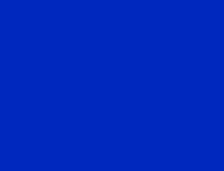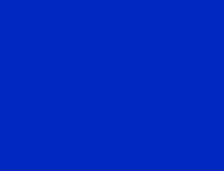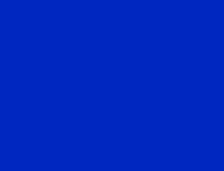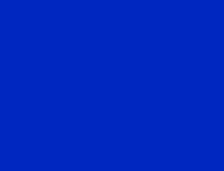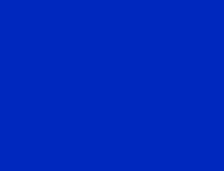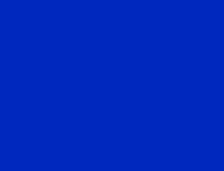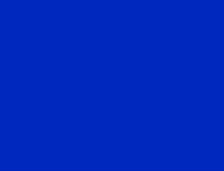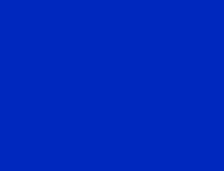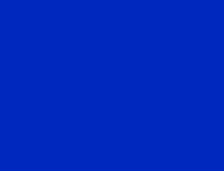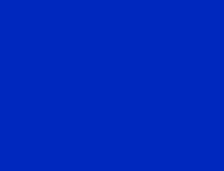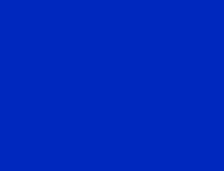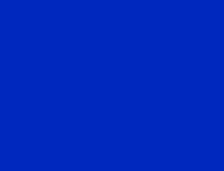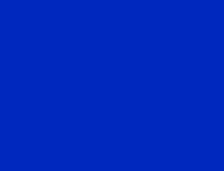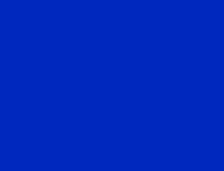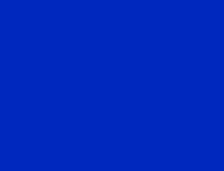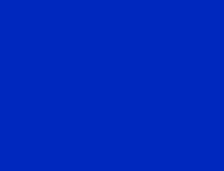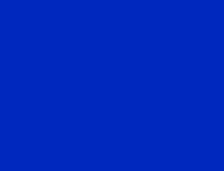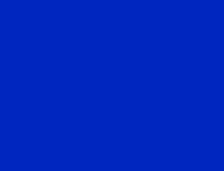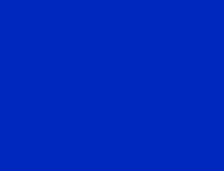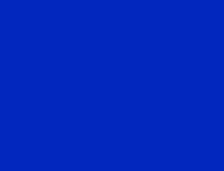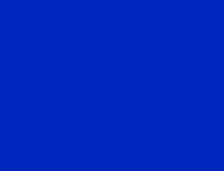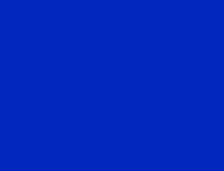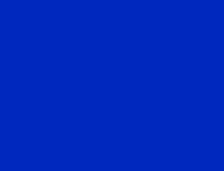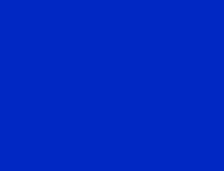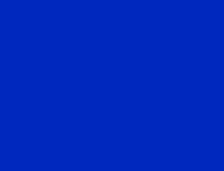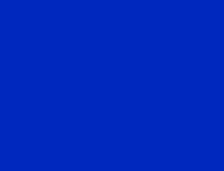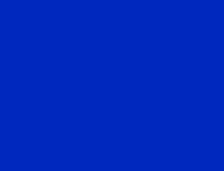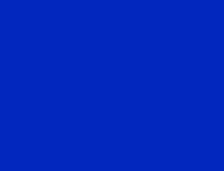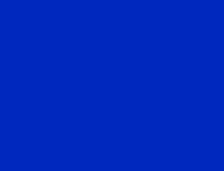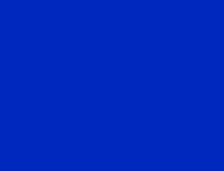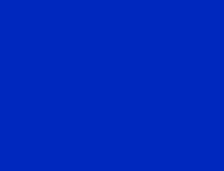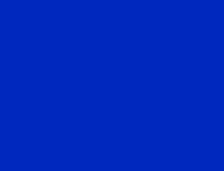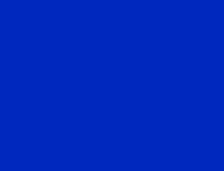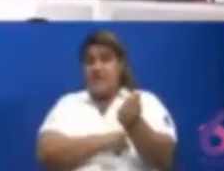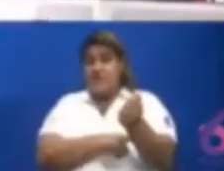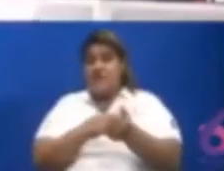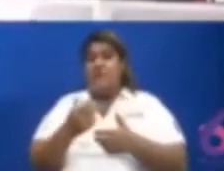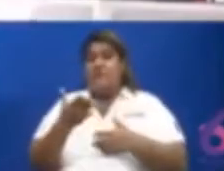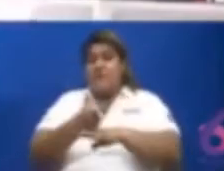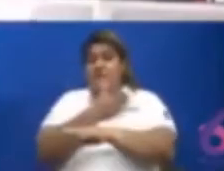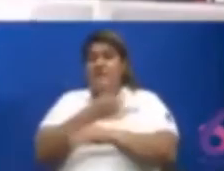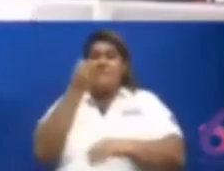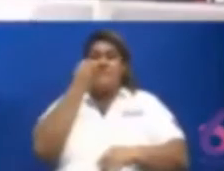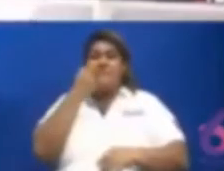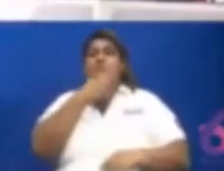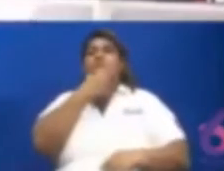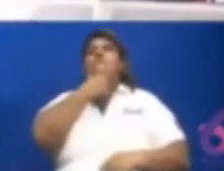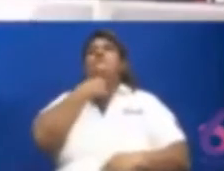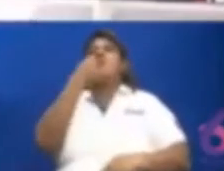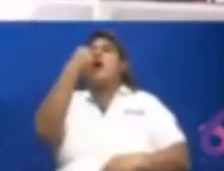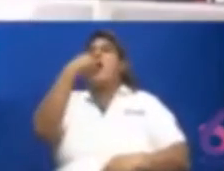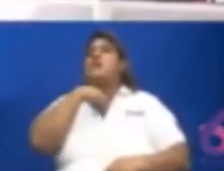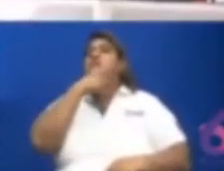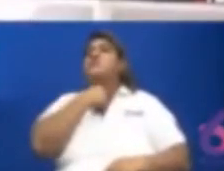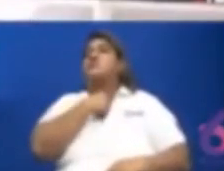cuando renunció somos a y ya le hayan dado el reconocimiento a la revolución pues de